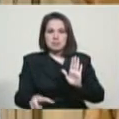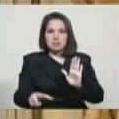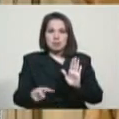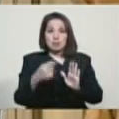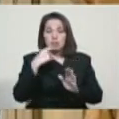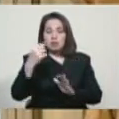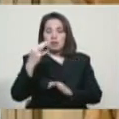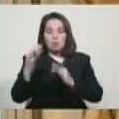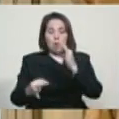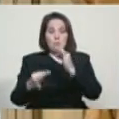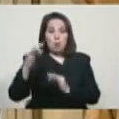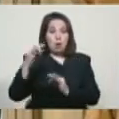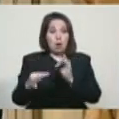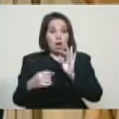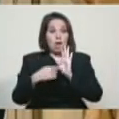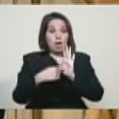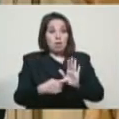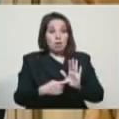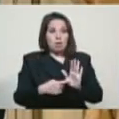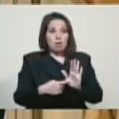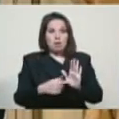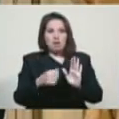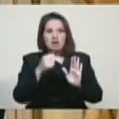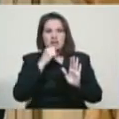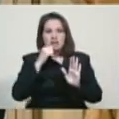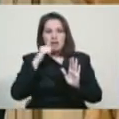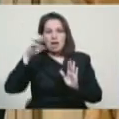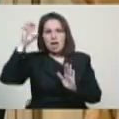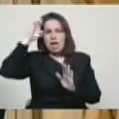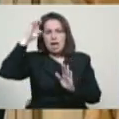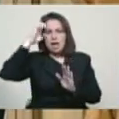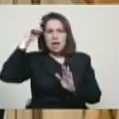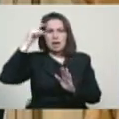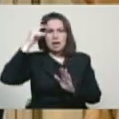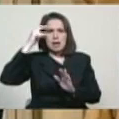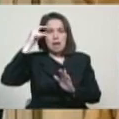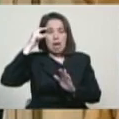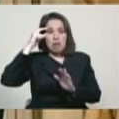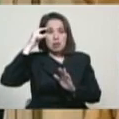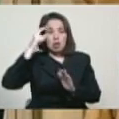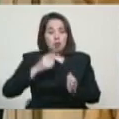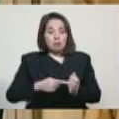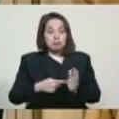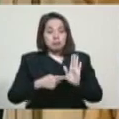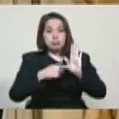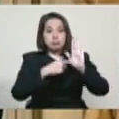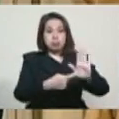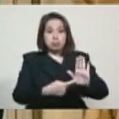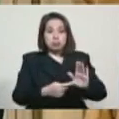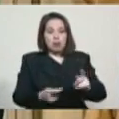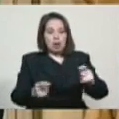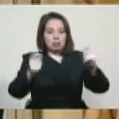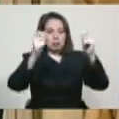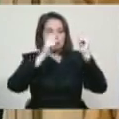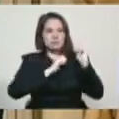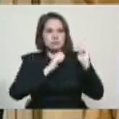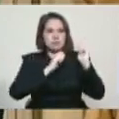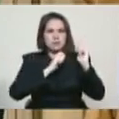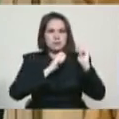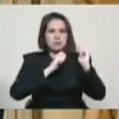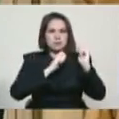abogado, al compañero Ernesto Villegas como cuadro revolucionario, lo designo como